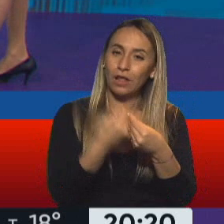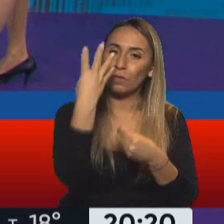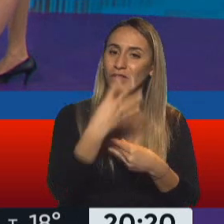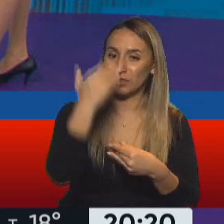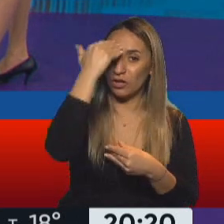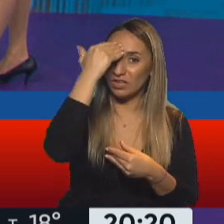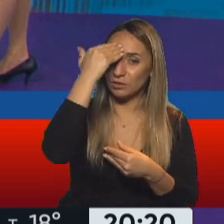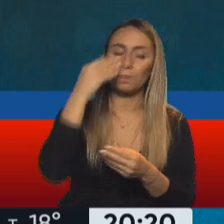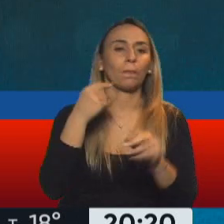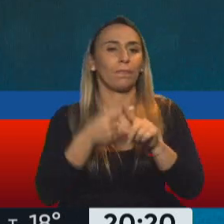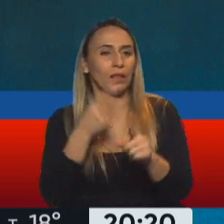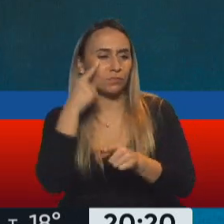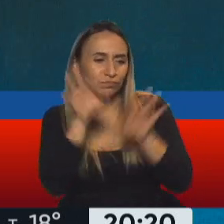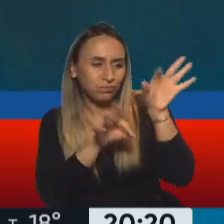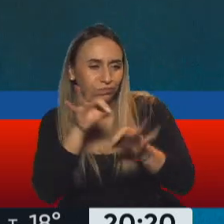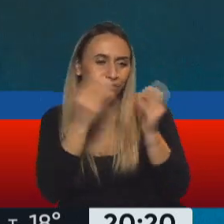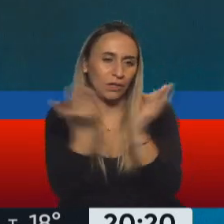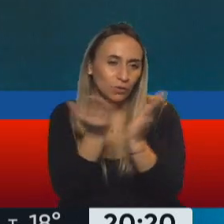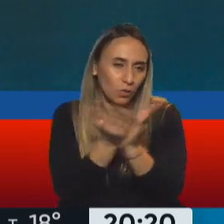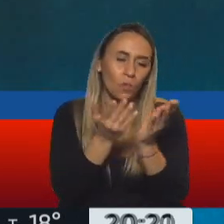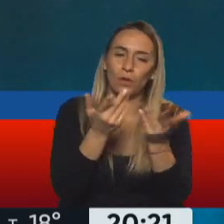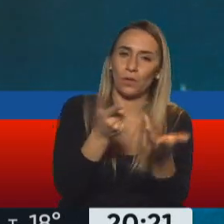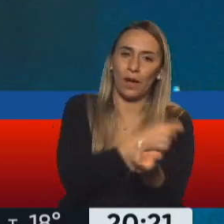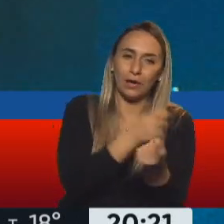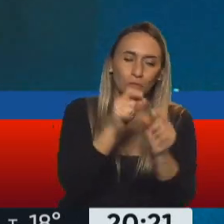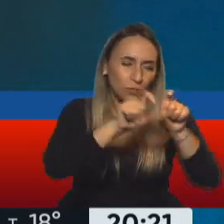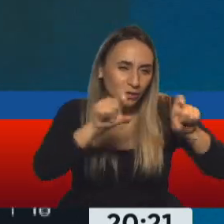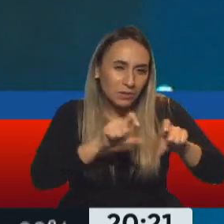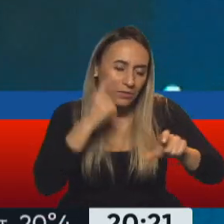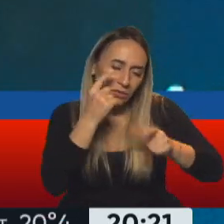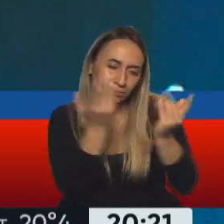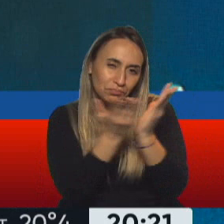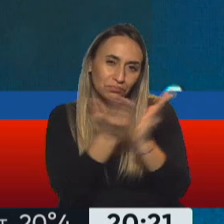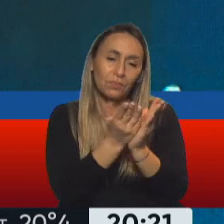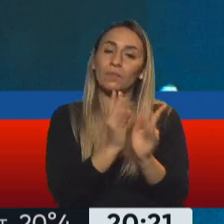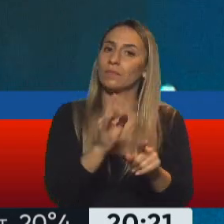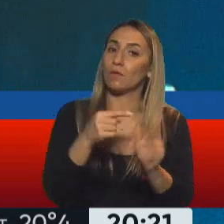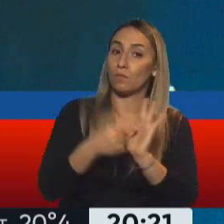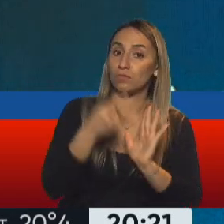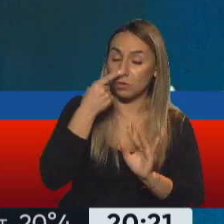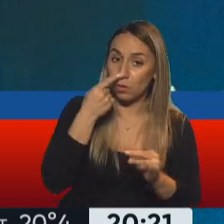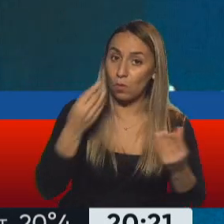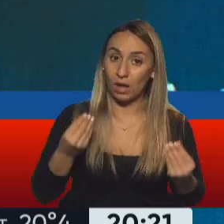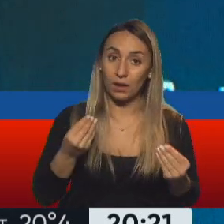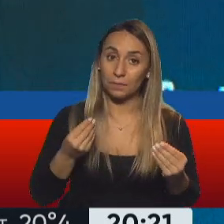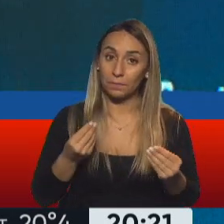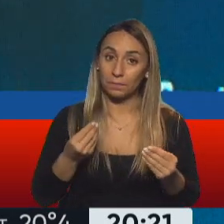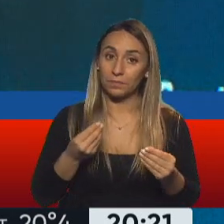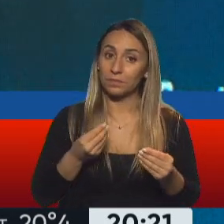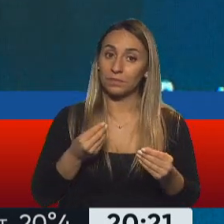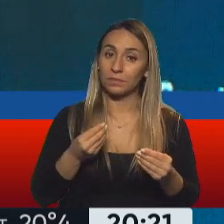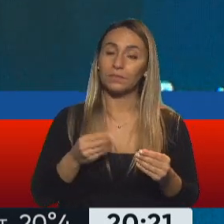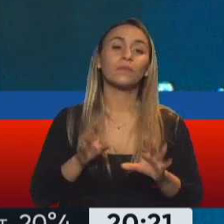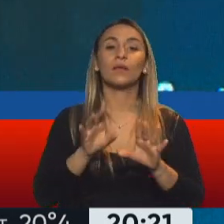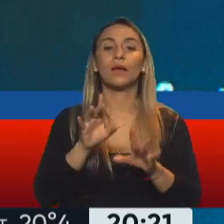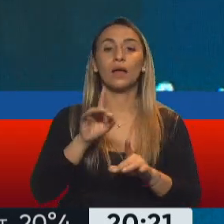todo lo que orbita alrededor del estudio con vacunas se sigue estudiando. Perfecto. Esos 59 países, lo interesante, ¿sabe cuál es? Es que ha disminuido bastante